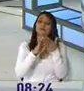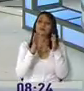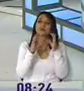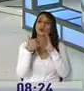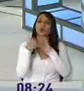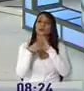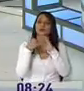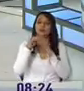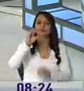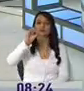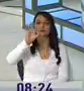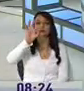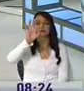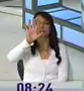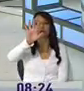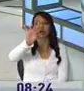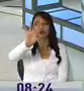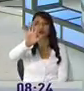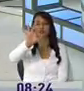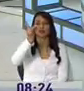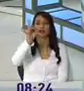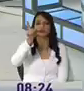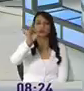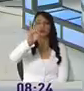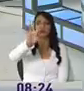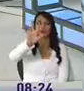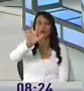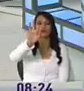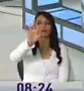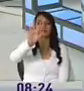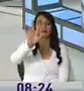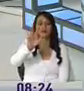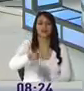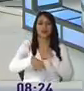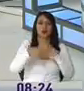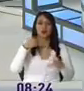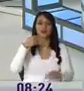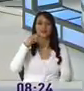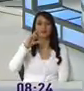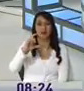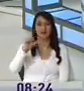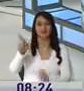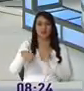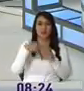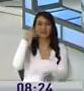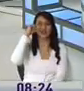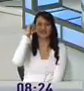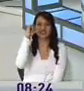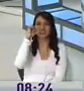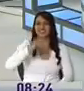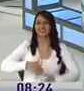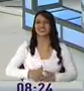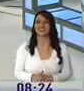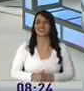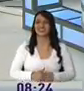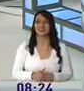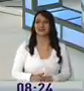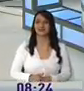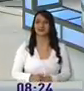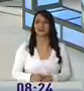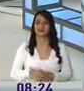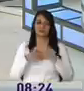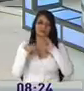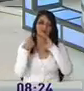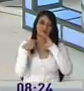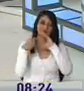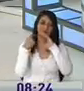518 4393 el WhatsApp se convierte en WhatsApp poes y whatsappito ahí lga precisamente todas las las denuncias que usted